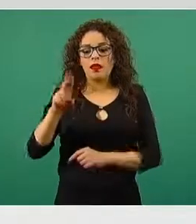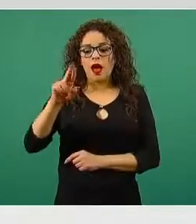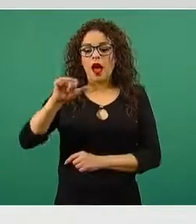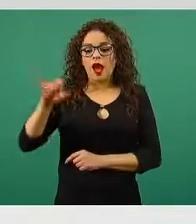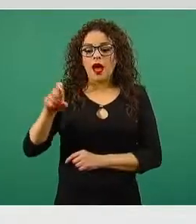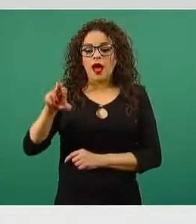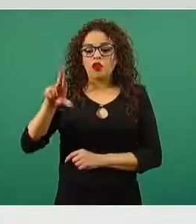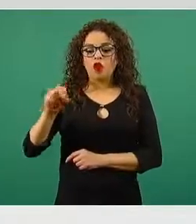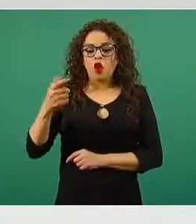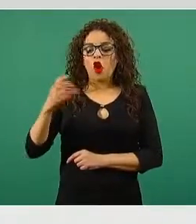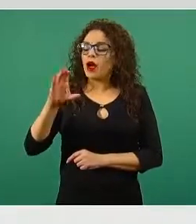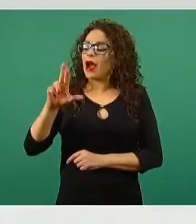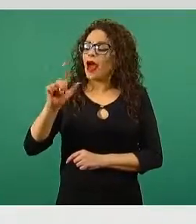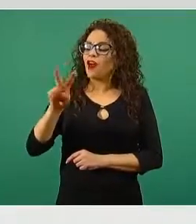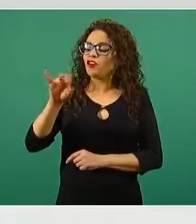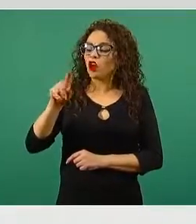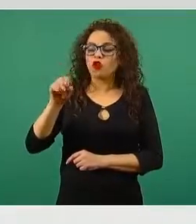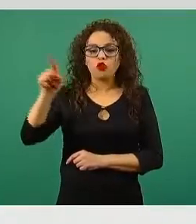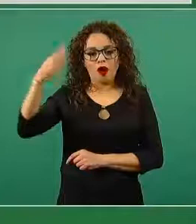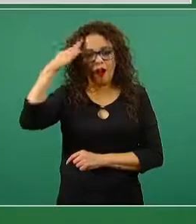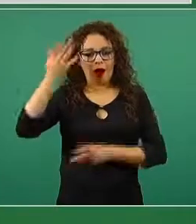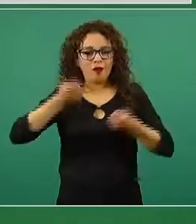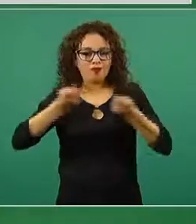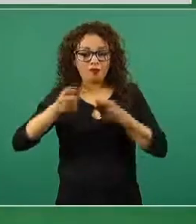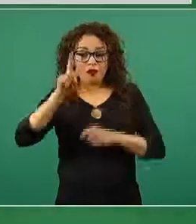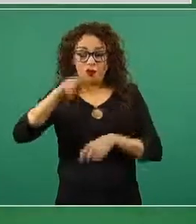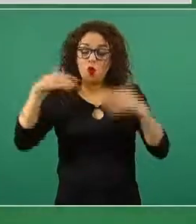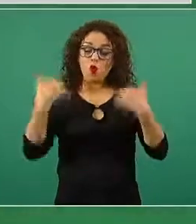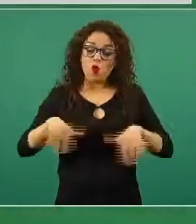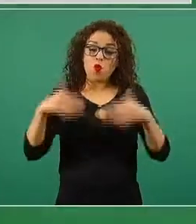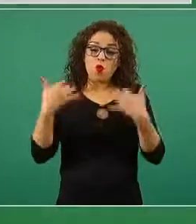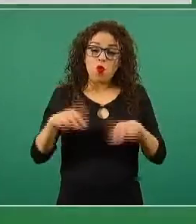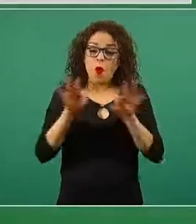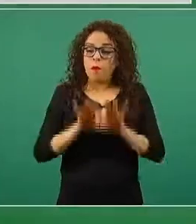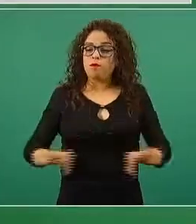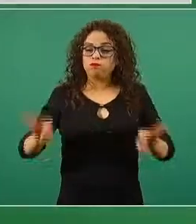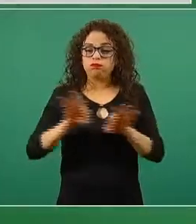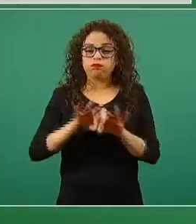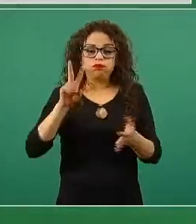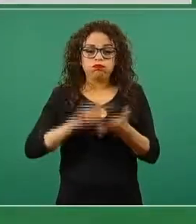Quintana, extraordinario científico mexicano,